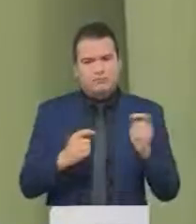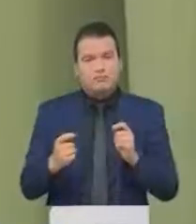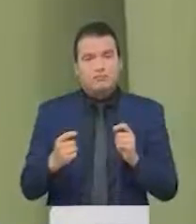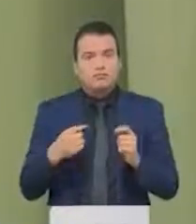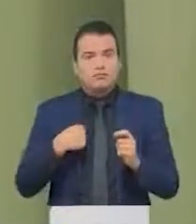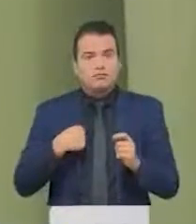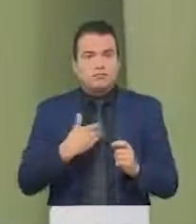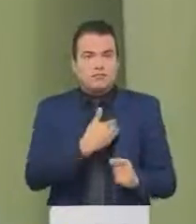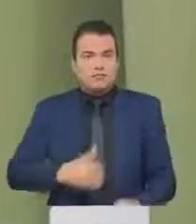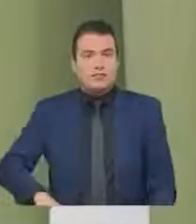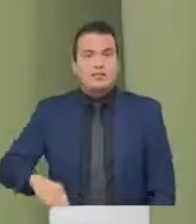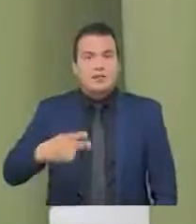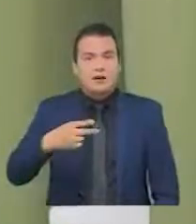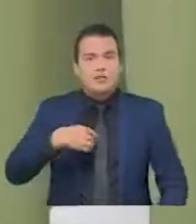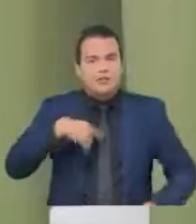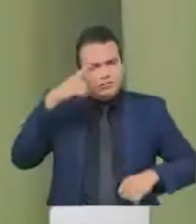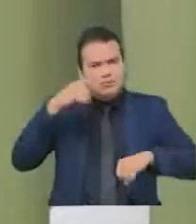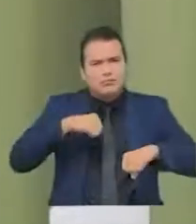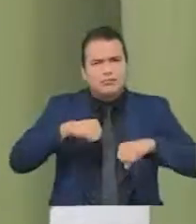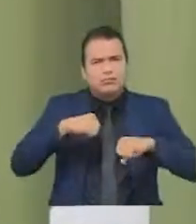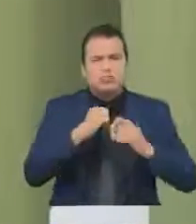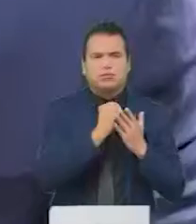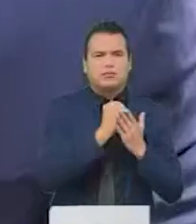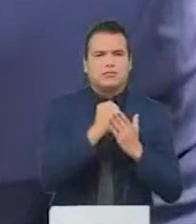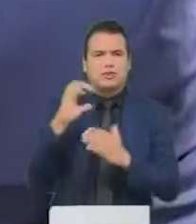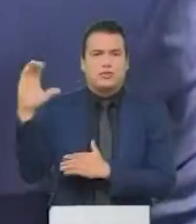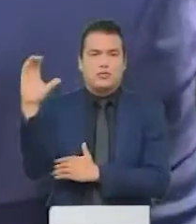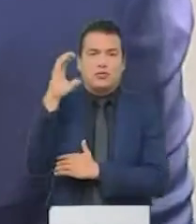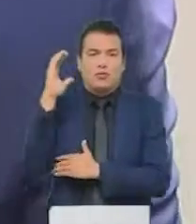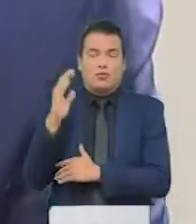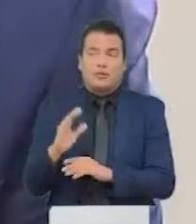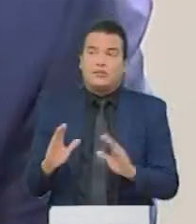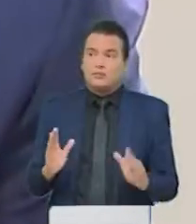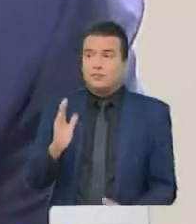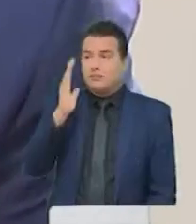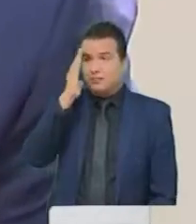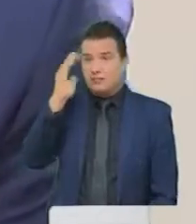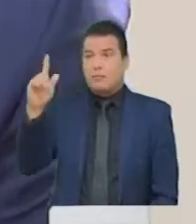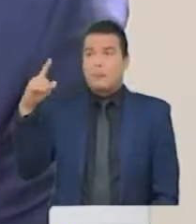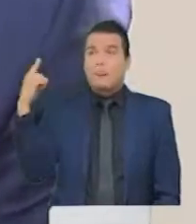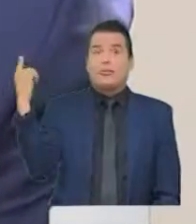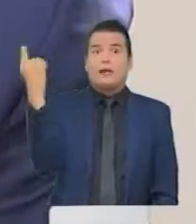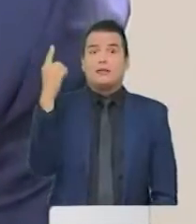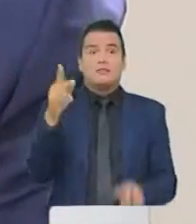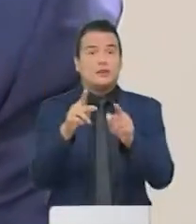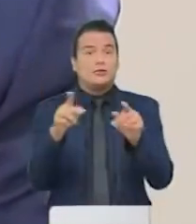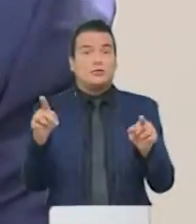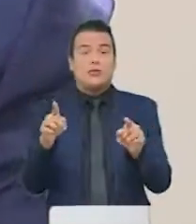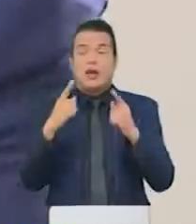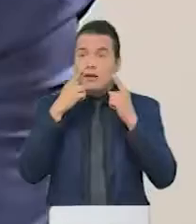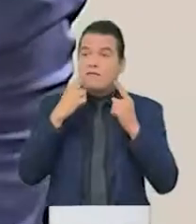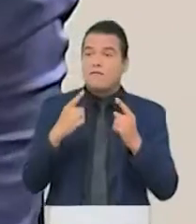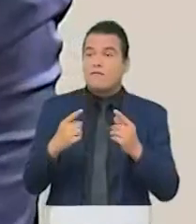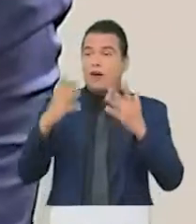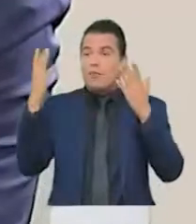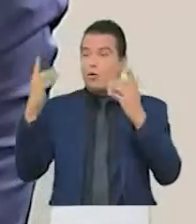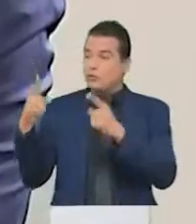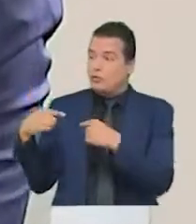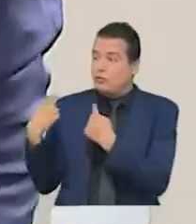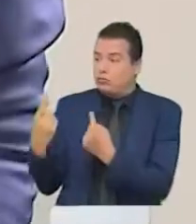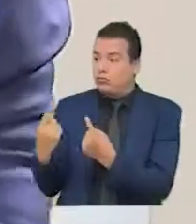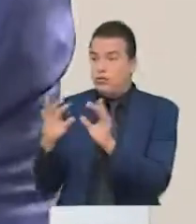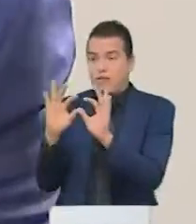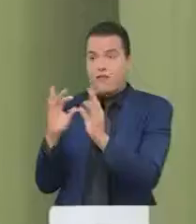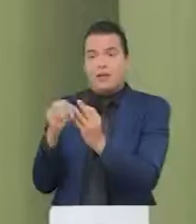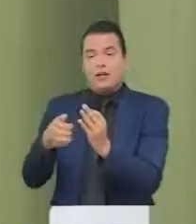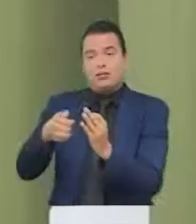si me lo permite desde la vicepresidencia de la república es que doctor anual tiene que ser conocido ni reconocido para en política